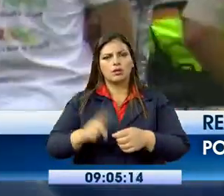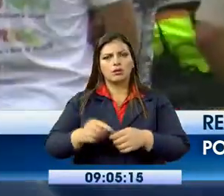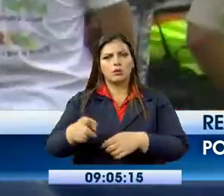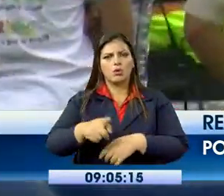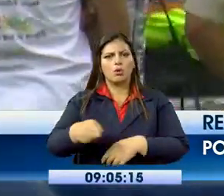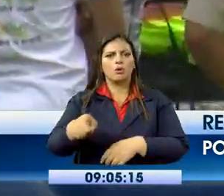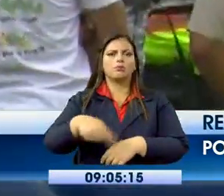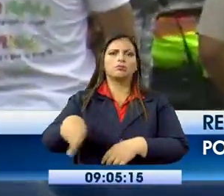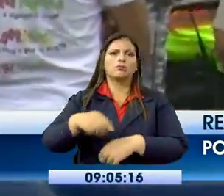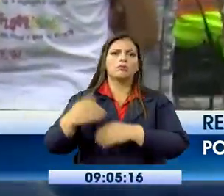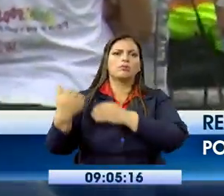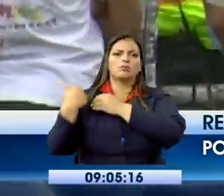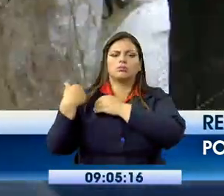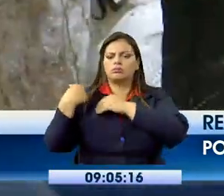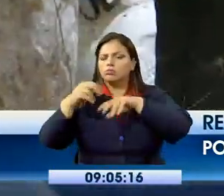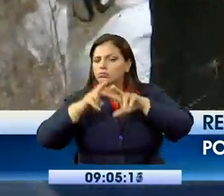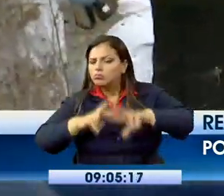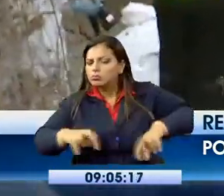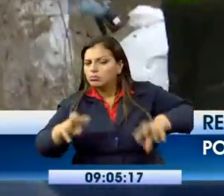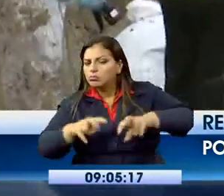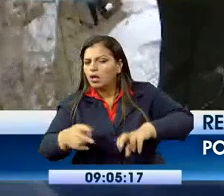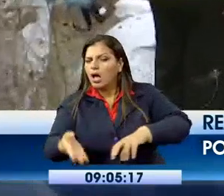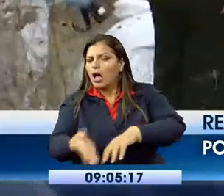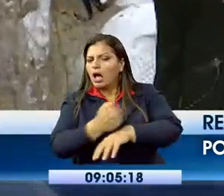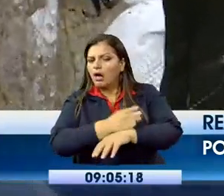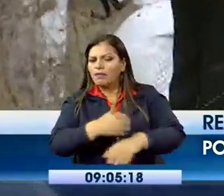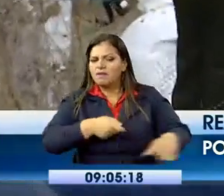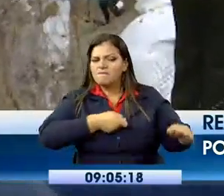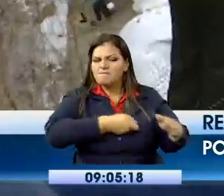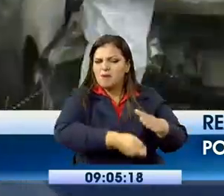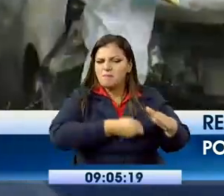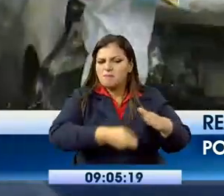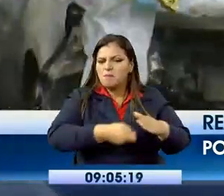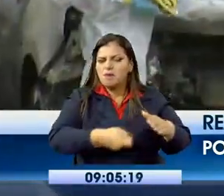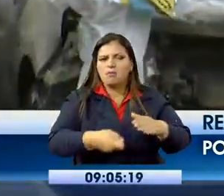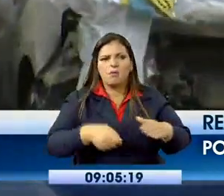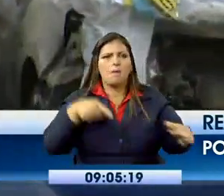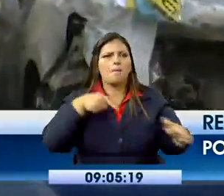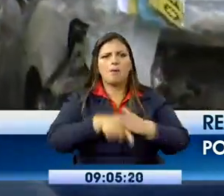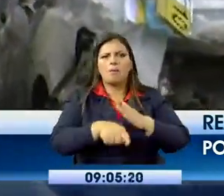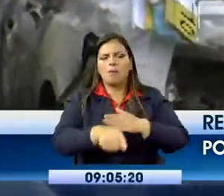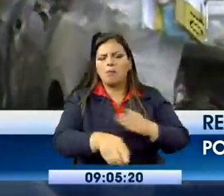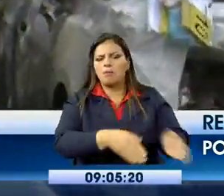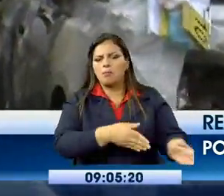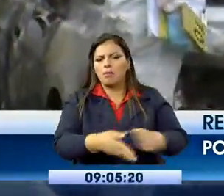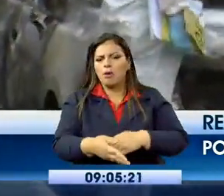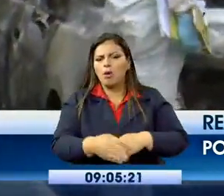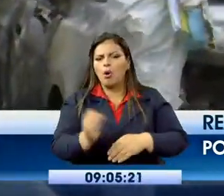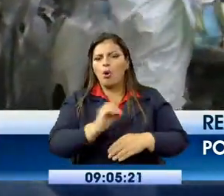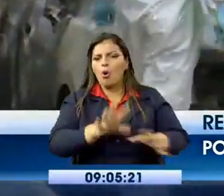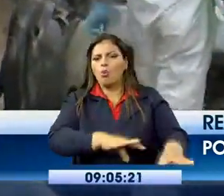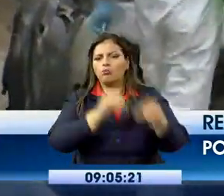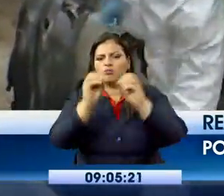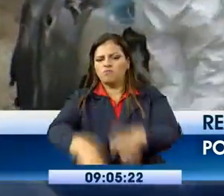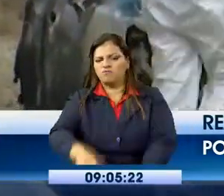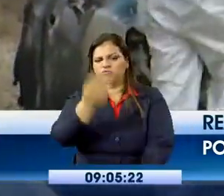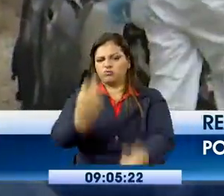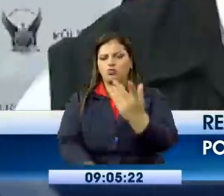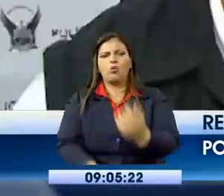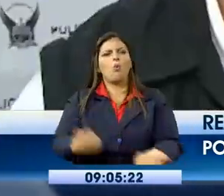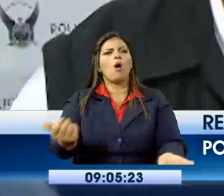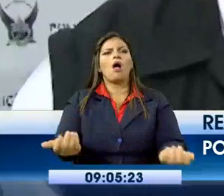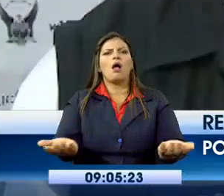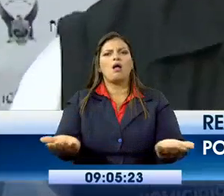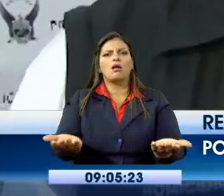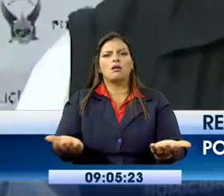de aparecer calcinados fueron asesinados. En la necropsia respectiva y también exámenes radiológicos,